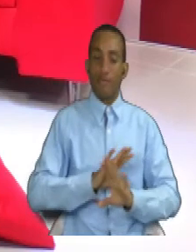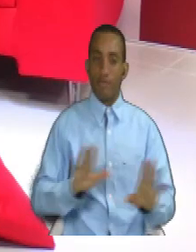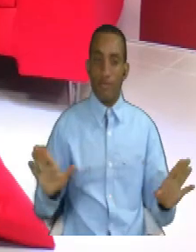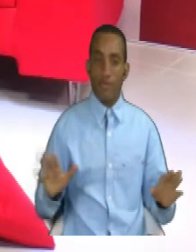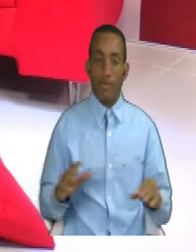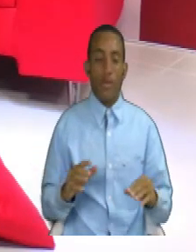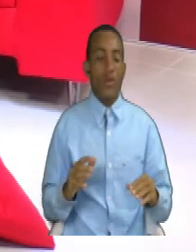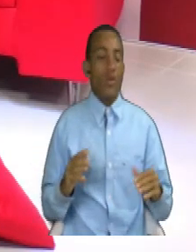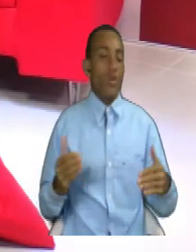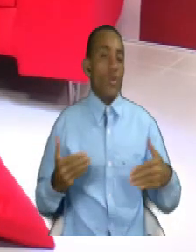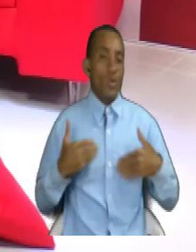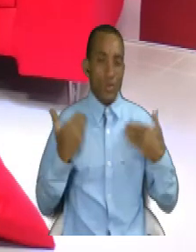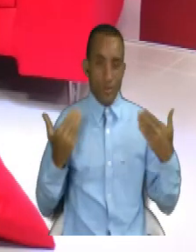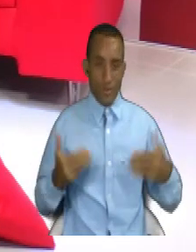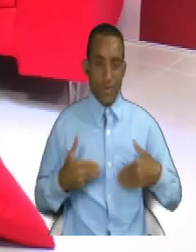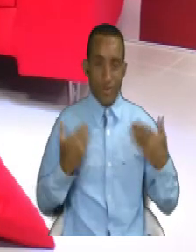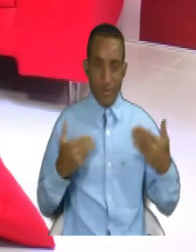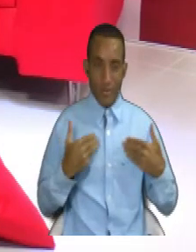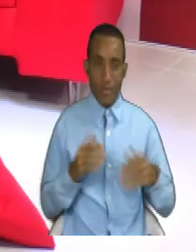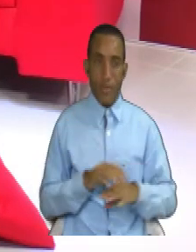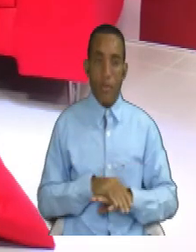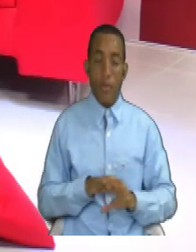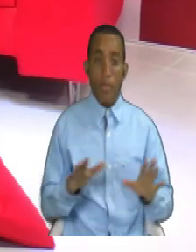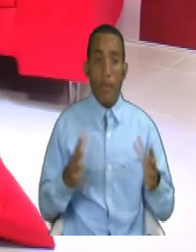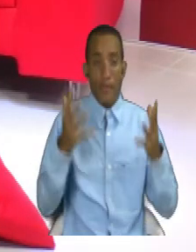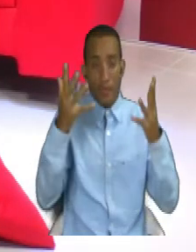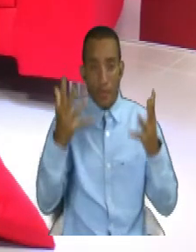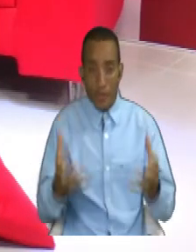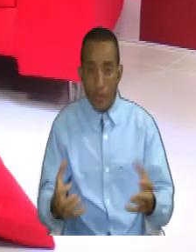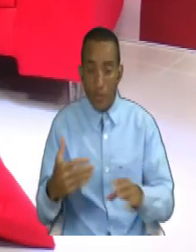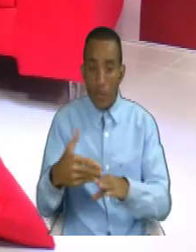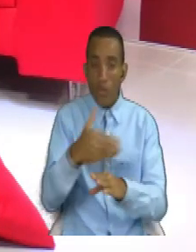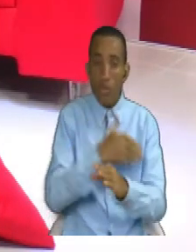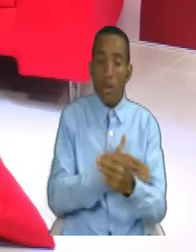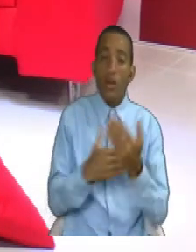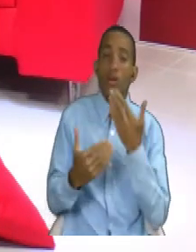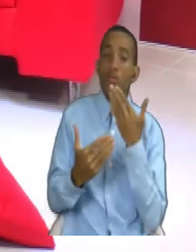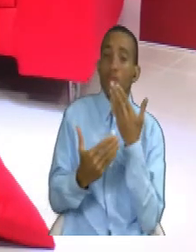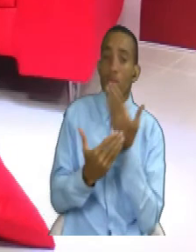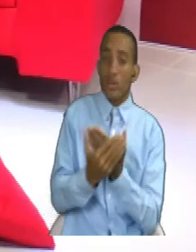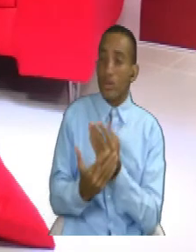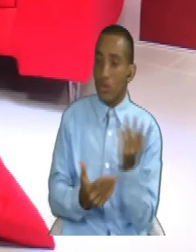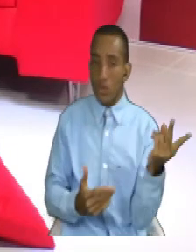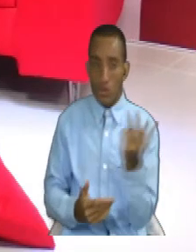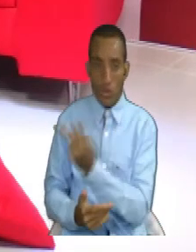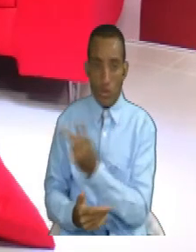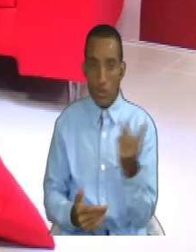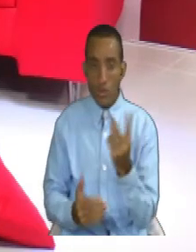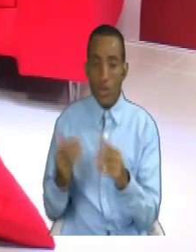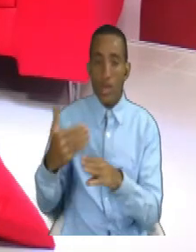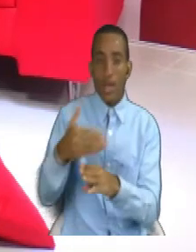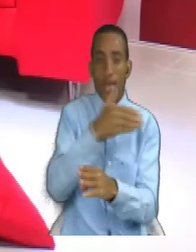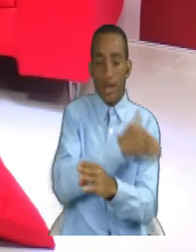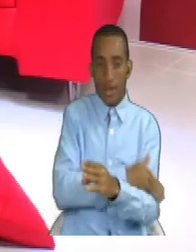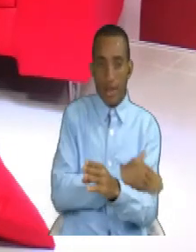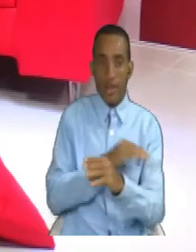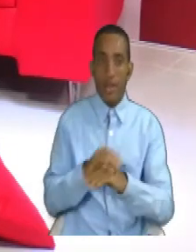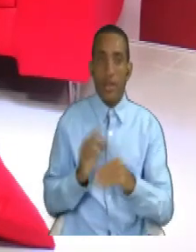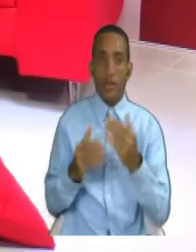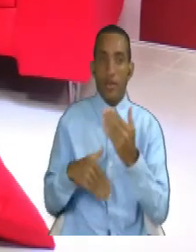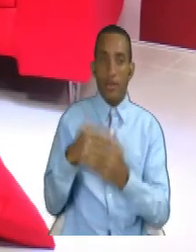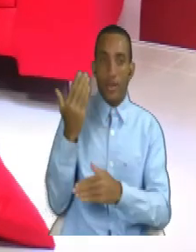muy contentos con la acogida que ha tenido. Yo quiero de antemano agradecerle a ustedes dos que antes de que esto